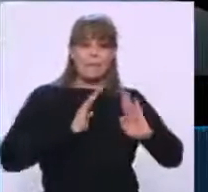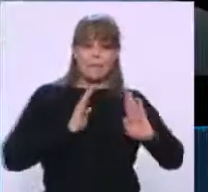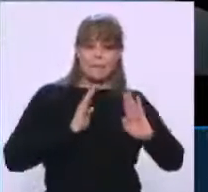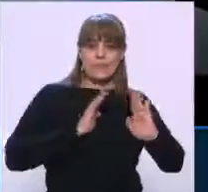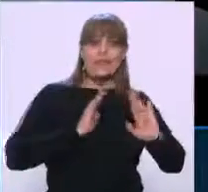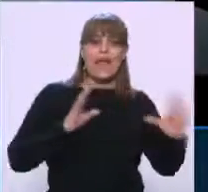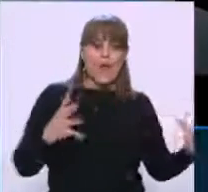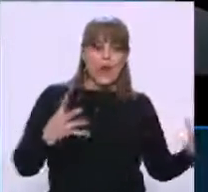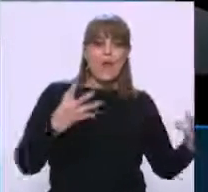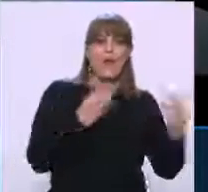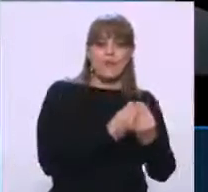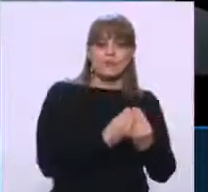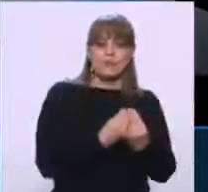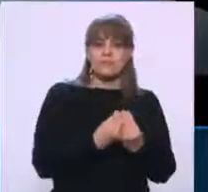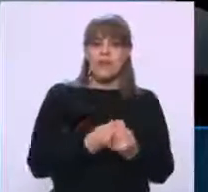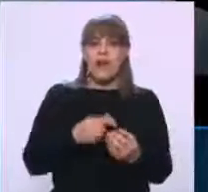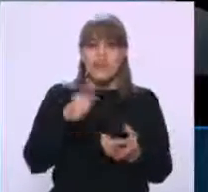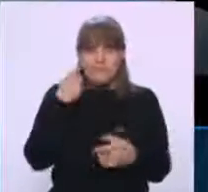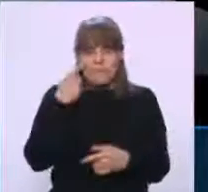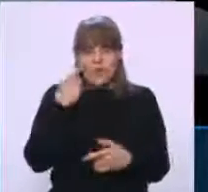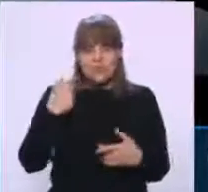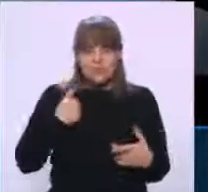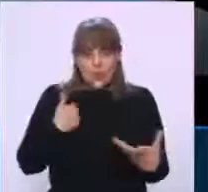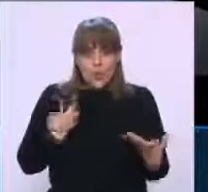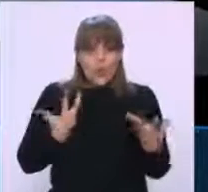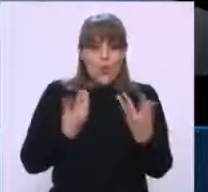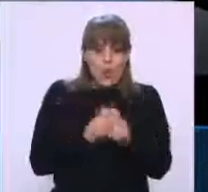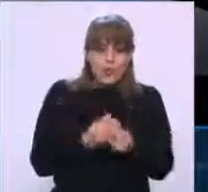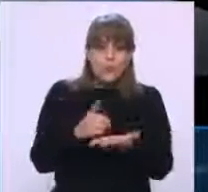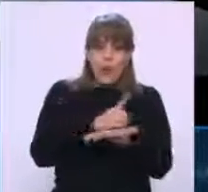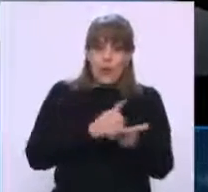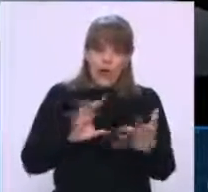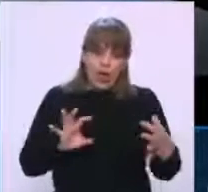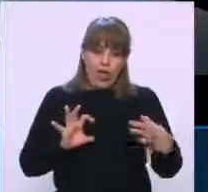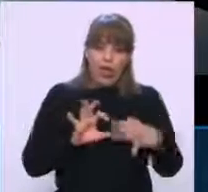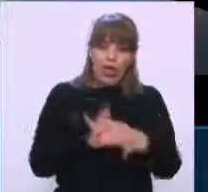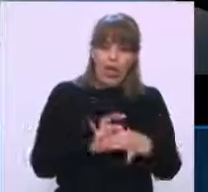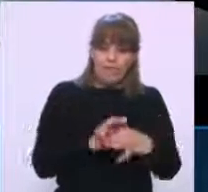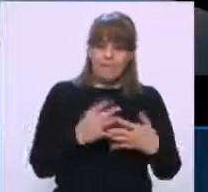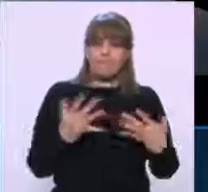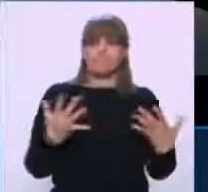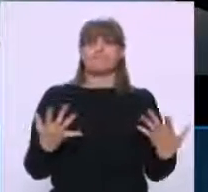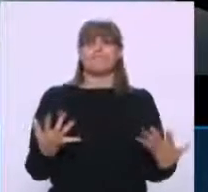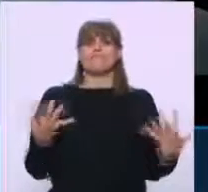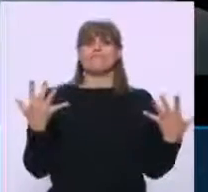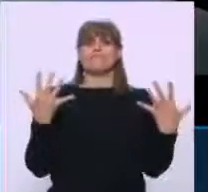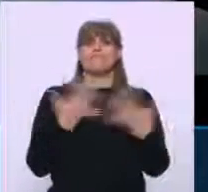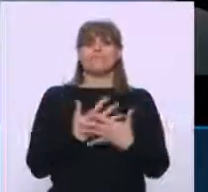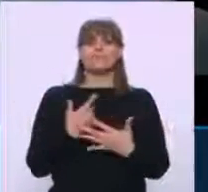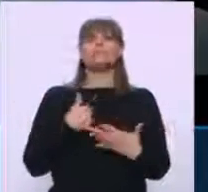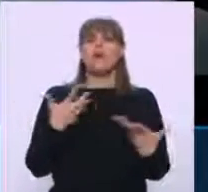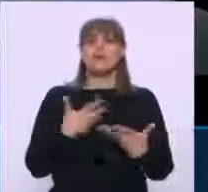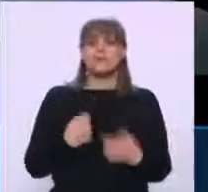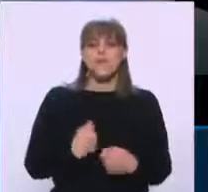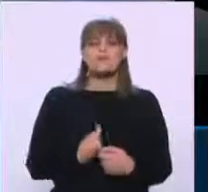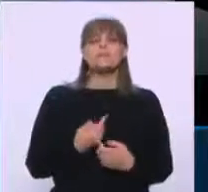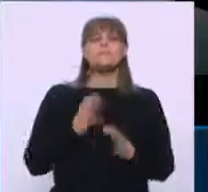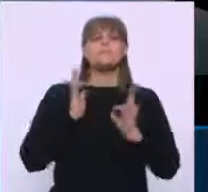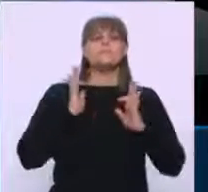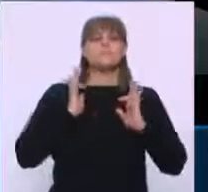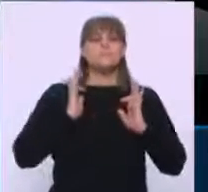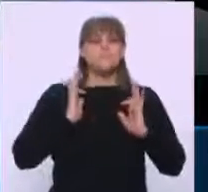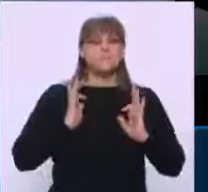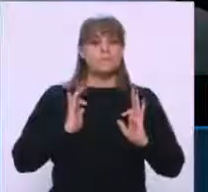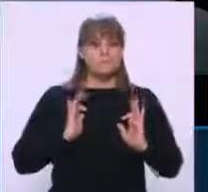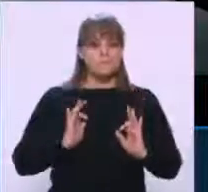al narcotráfico, imagínate sí, la nota del gobierno del estado. ¿Qué hice yo? Pues respiré un poco, me fui con un notario